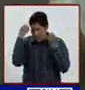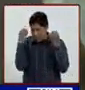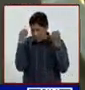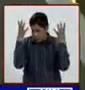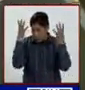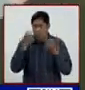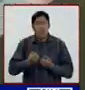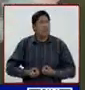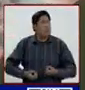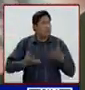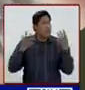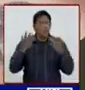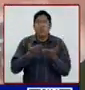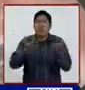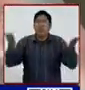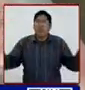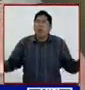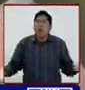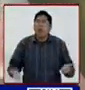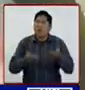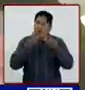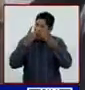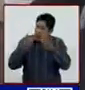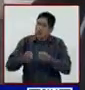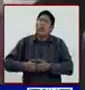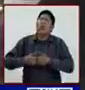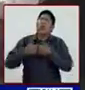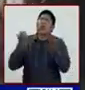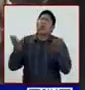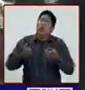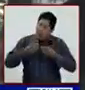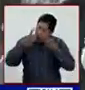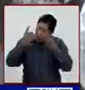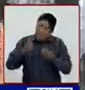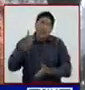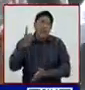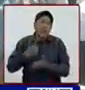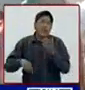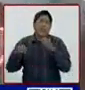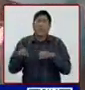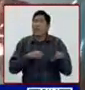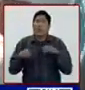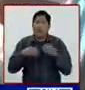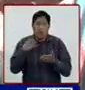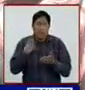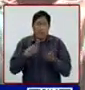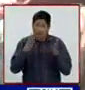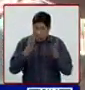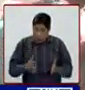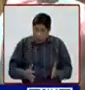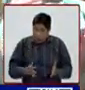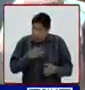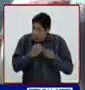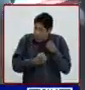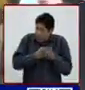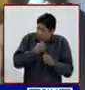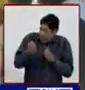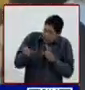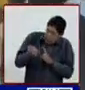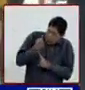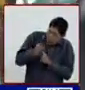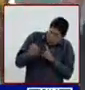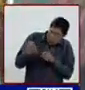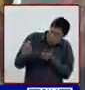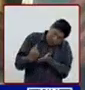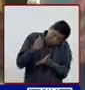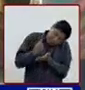han aprendido mucho más de dónde denunciar, cómo denunciar, qué hacer cuando el estudiante vive violencia física,